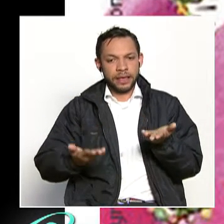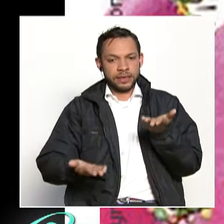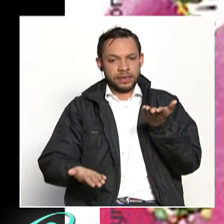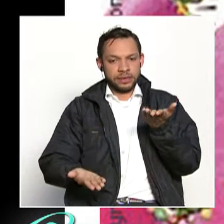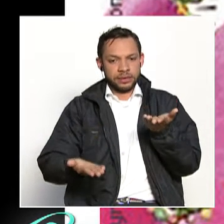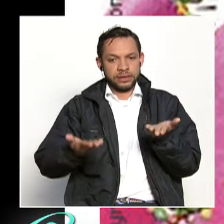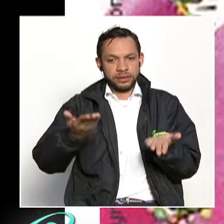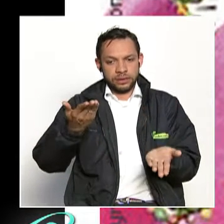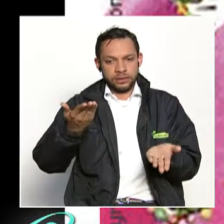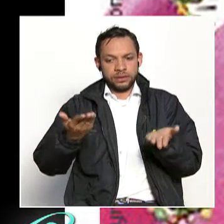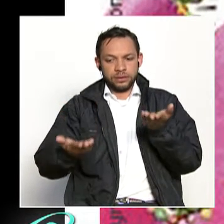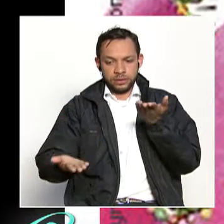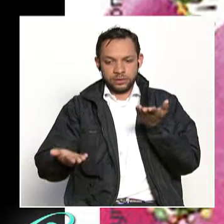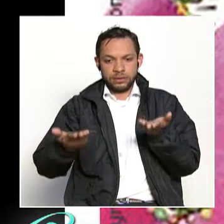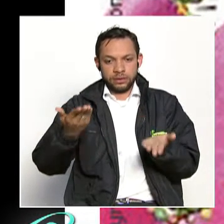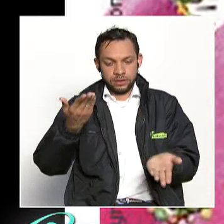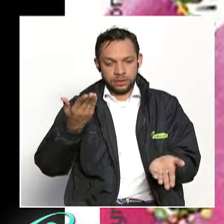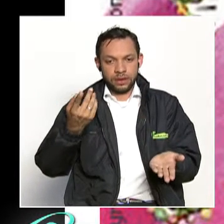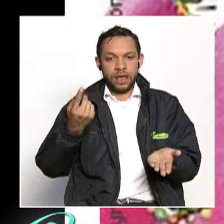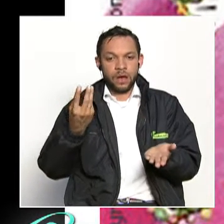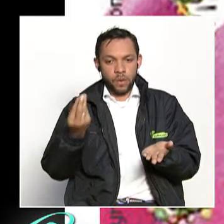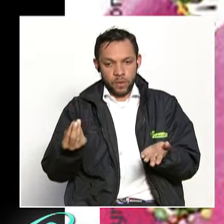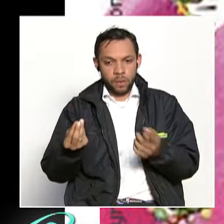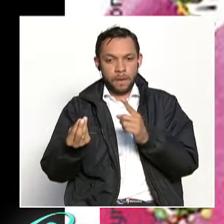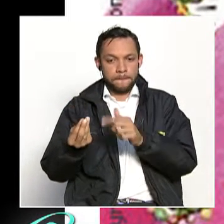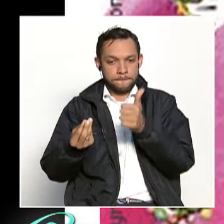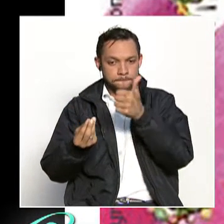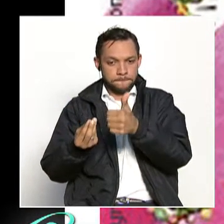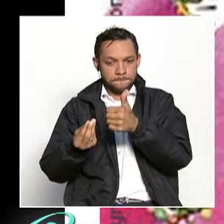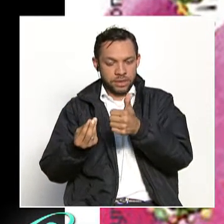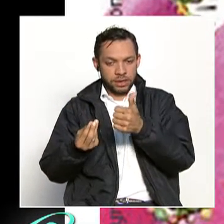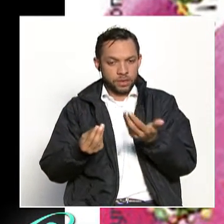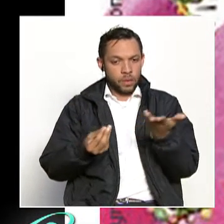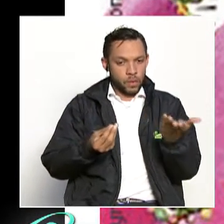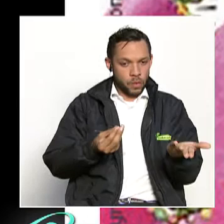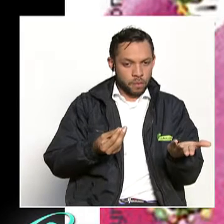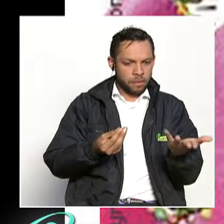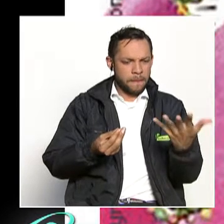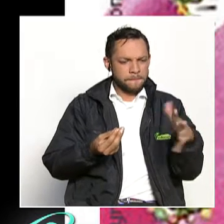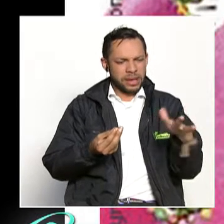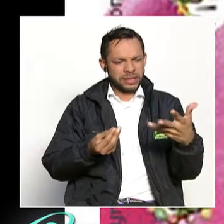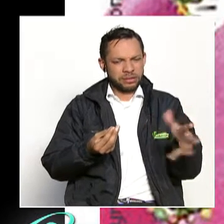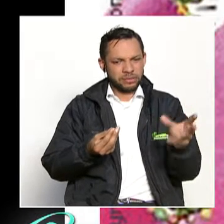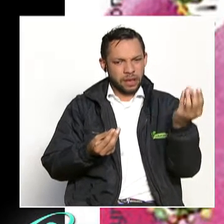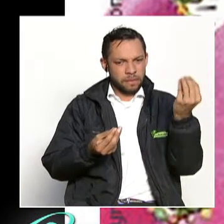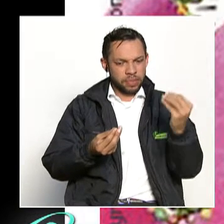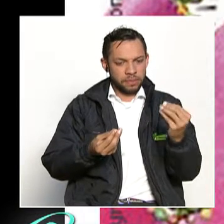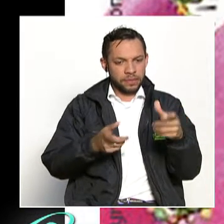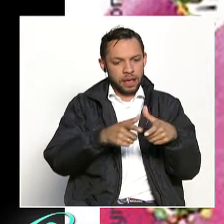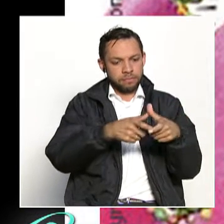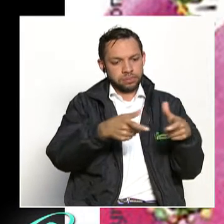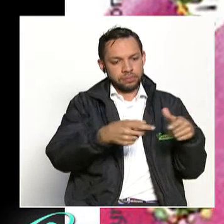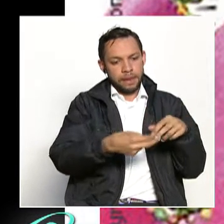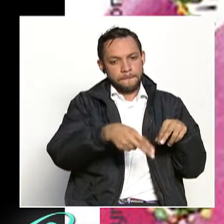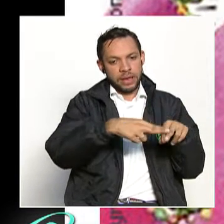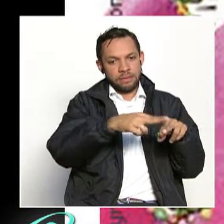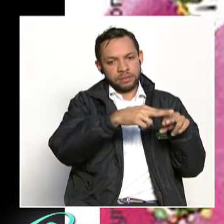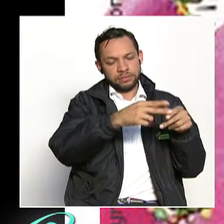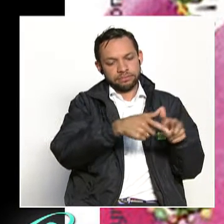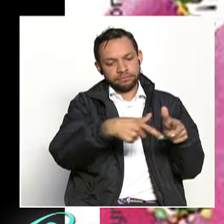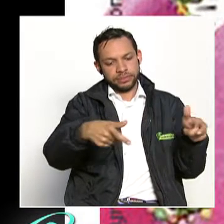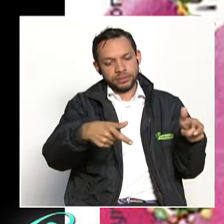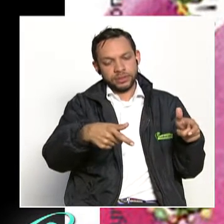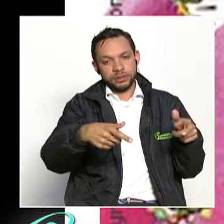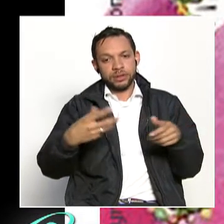bacterias que no son amigas o perjudiciales o patógenas, hay un sobrecrecimiento, entonces